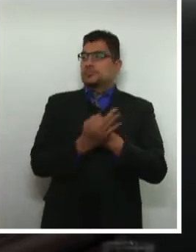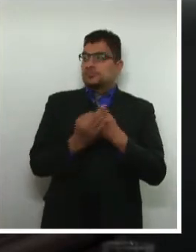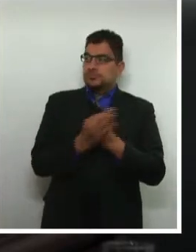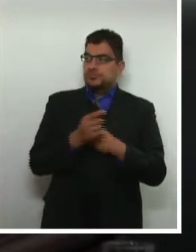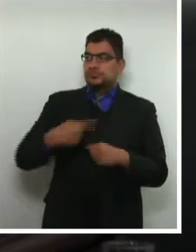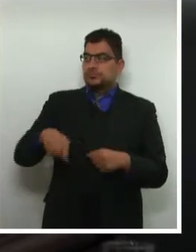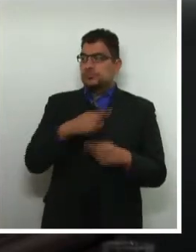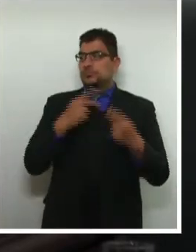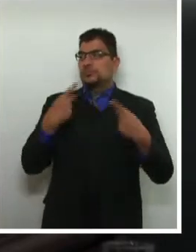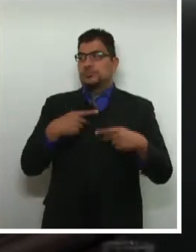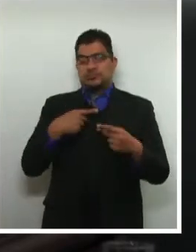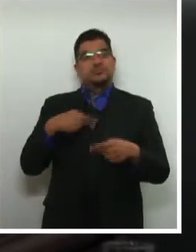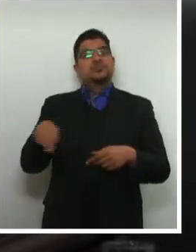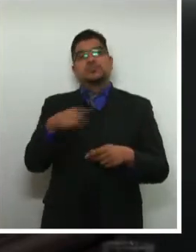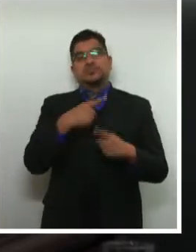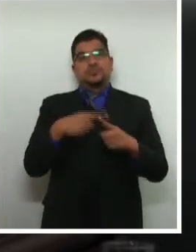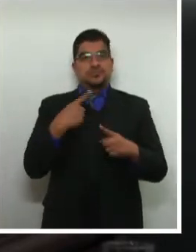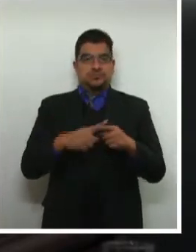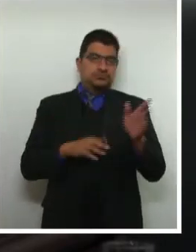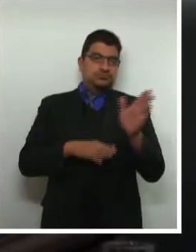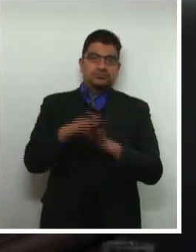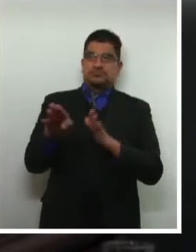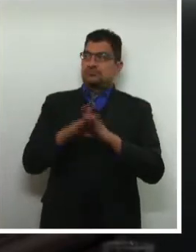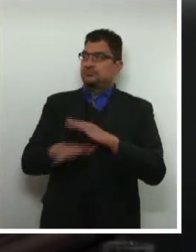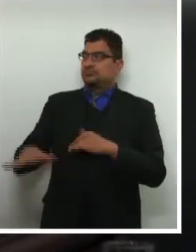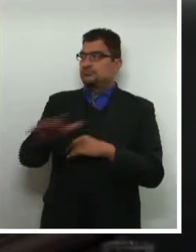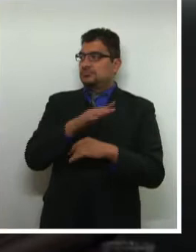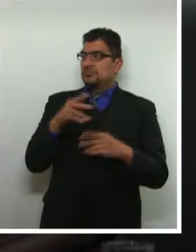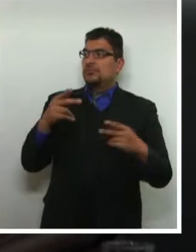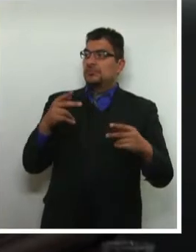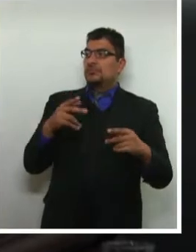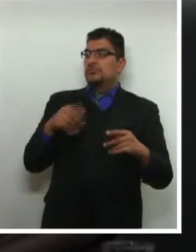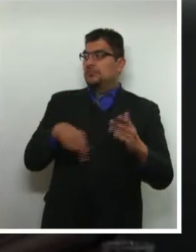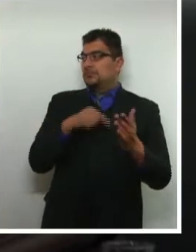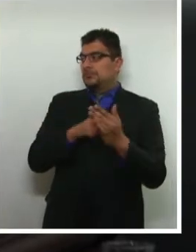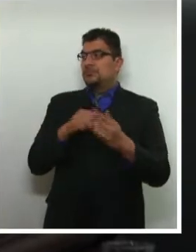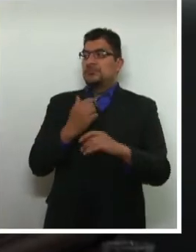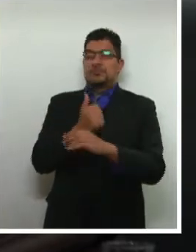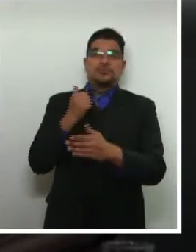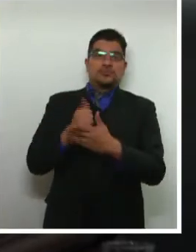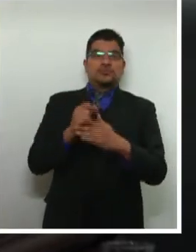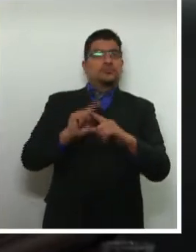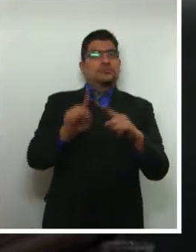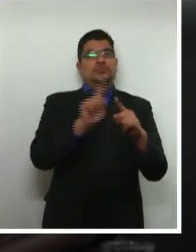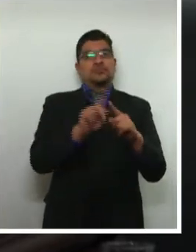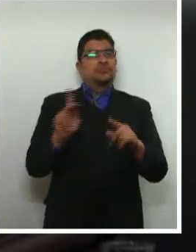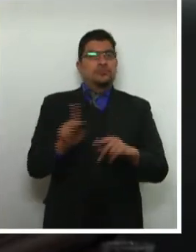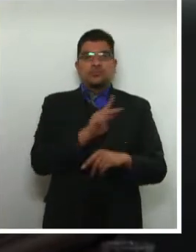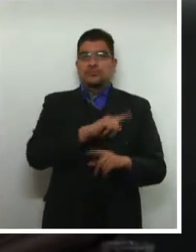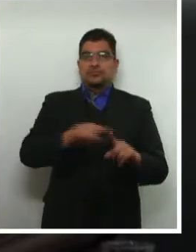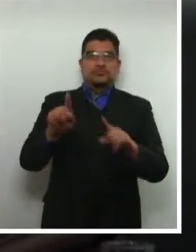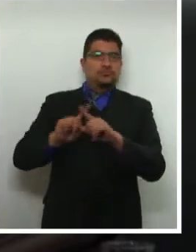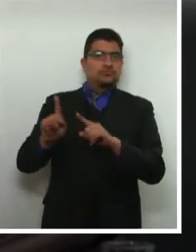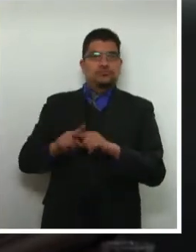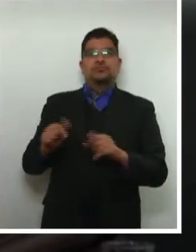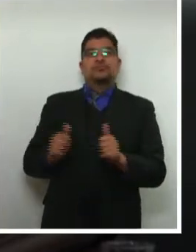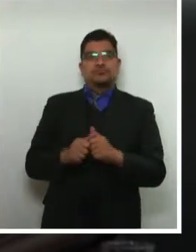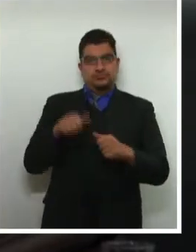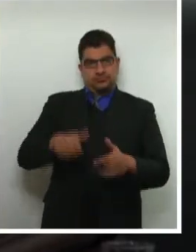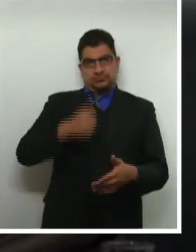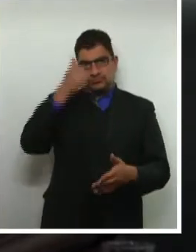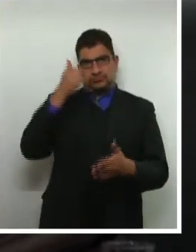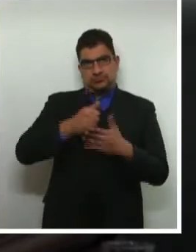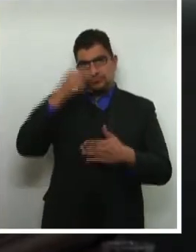cuales descansa el desarrollo de las colonias, de los barrios, de los pueblos y en consecuencia de nuestra